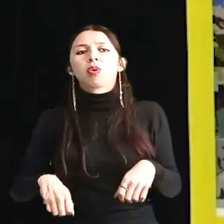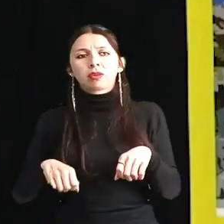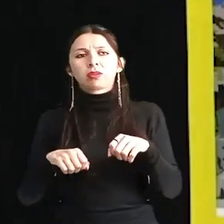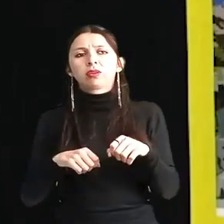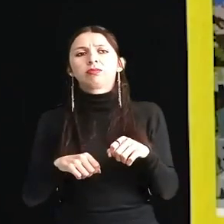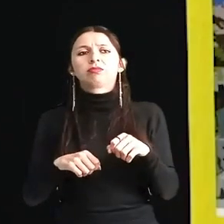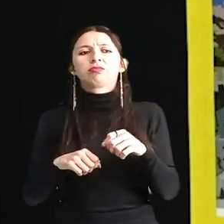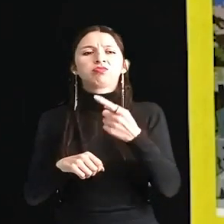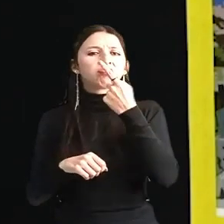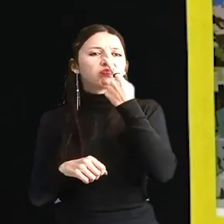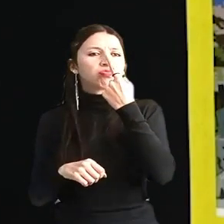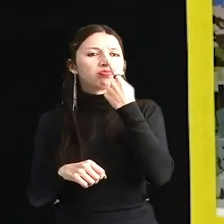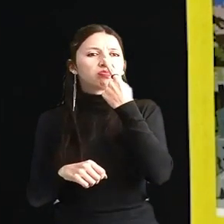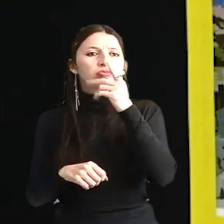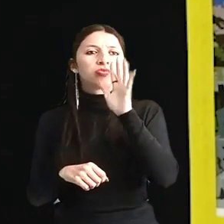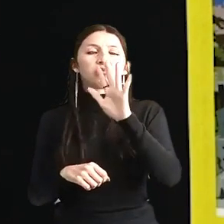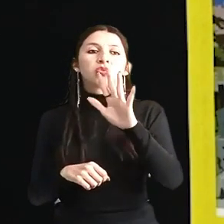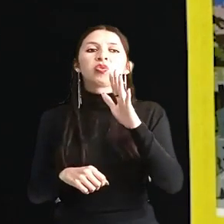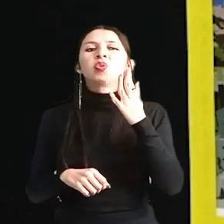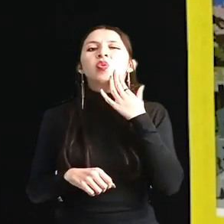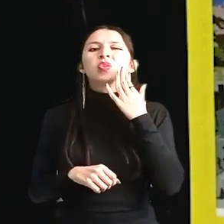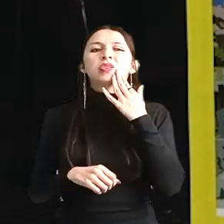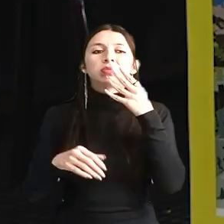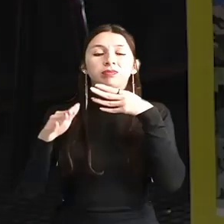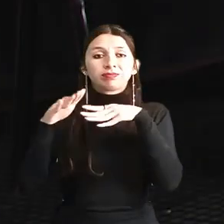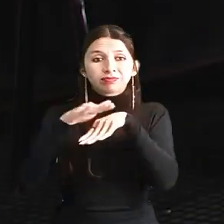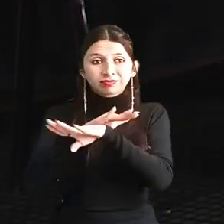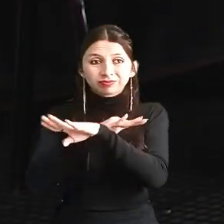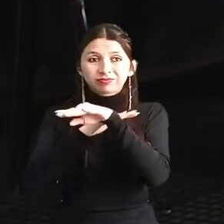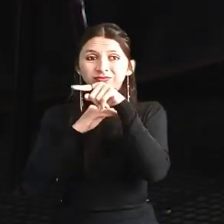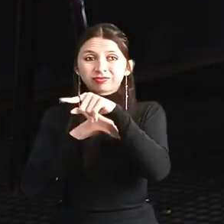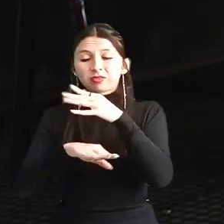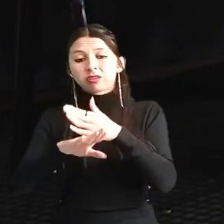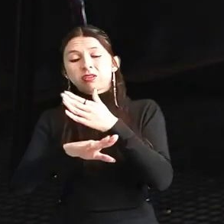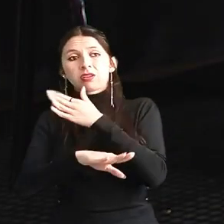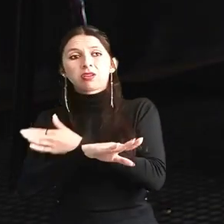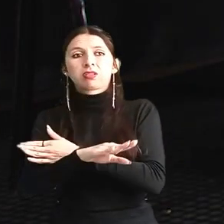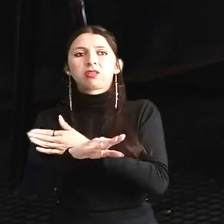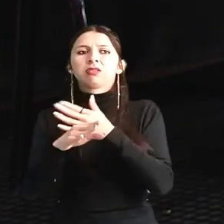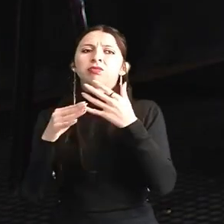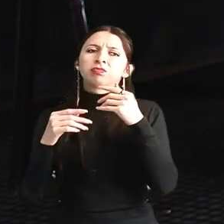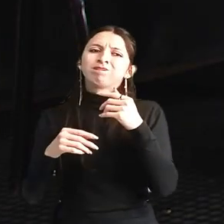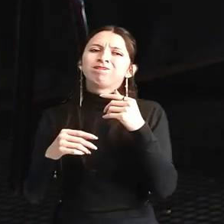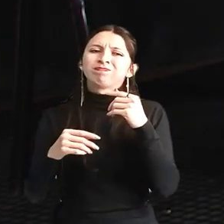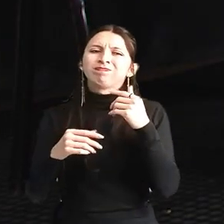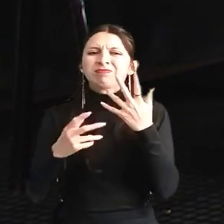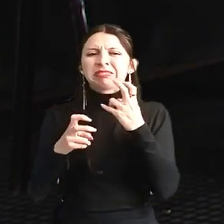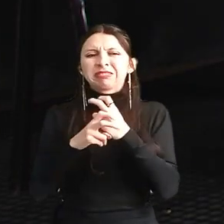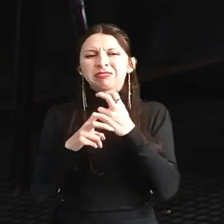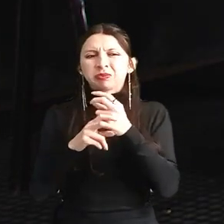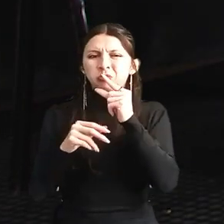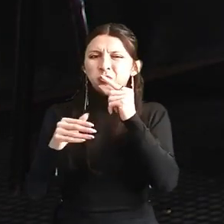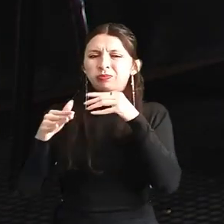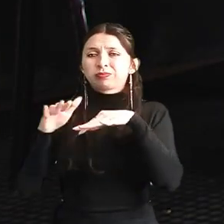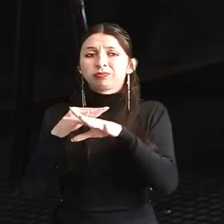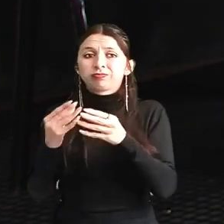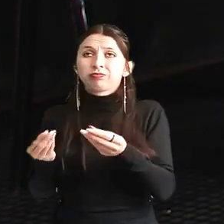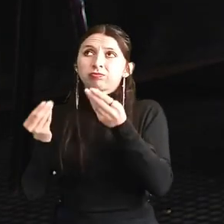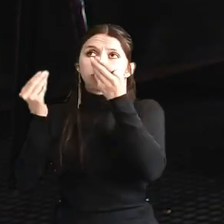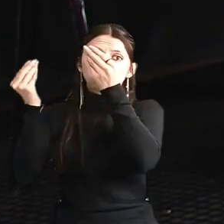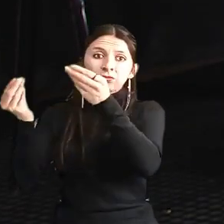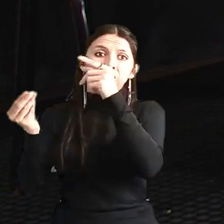las puedan consultar cuando teníamos la versión impresa lo que hacíamos envía era enviar algunos de nuestros ejemplares